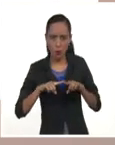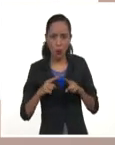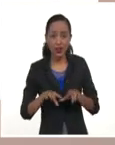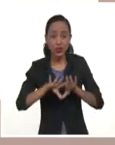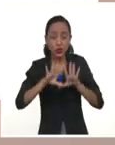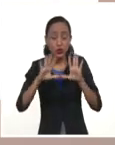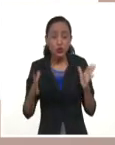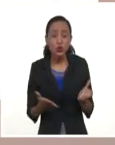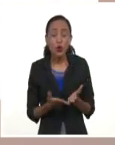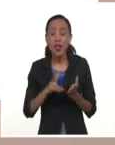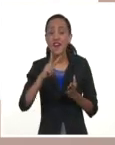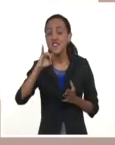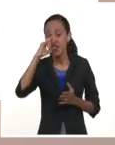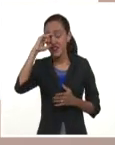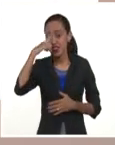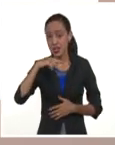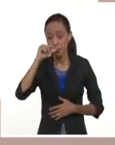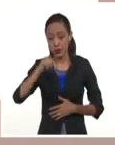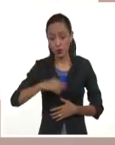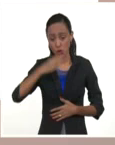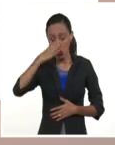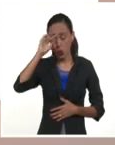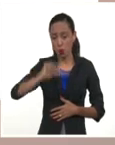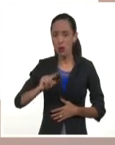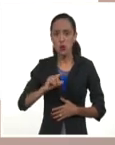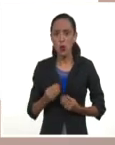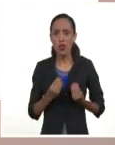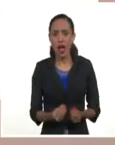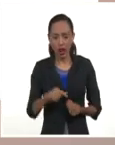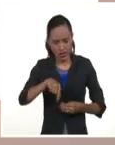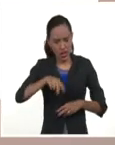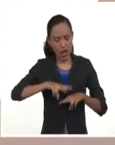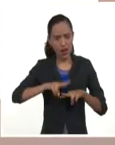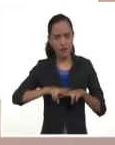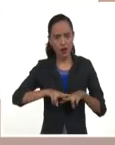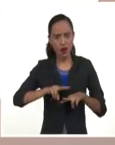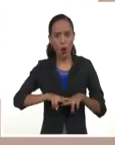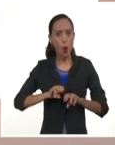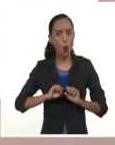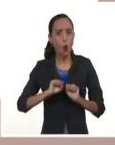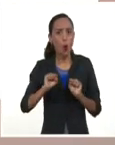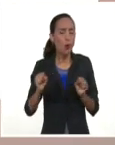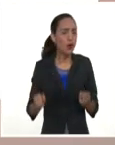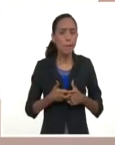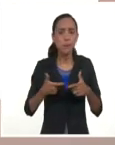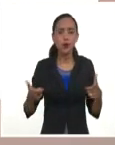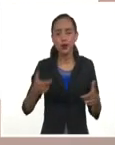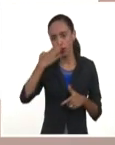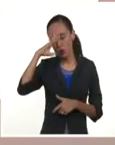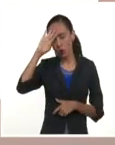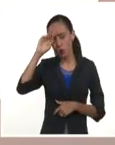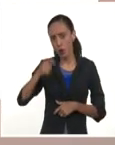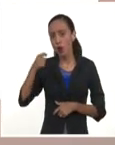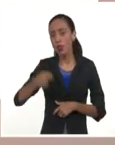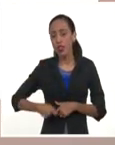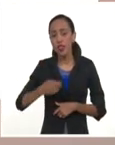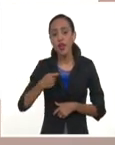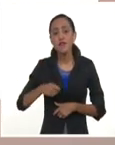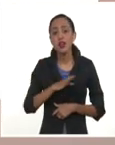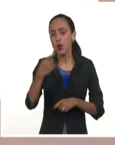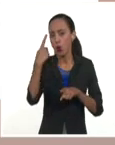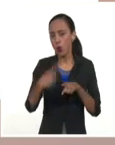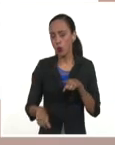las visas a emigrantes cubanos no se otorguen en La Habana y se obligue a la mayoría de los cubanos a desplazarse. La